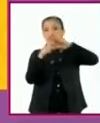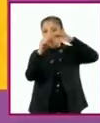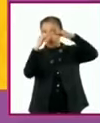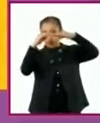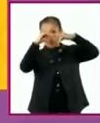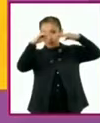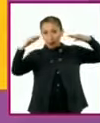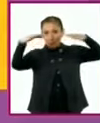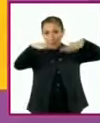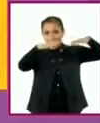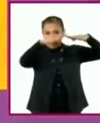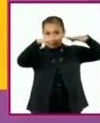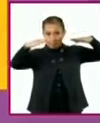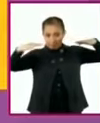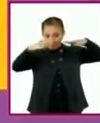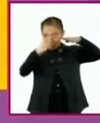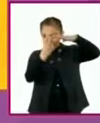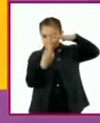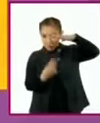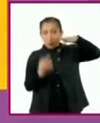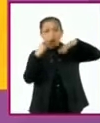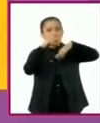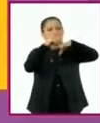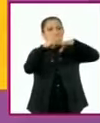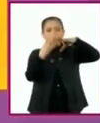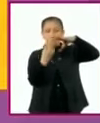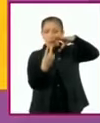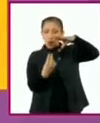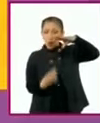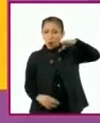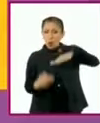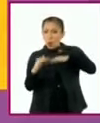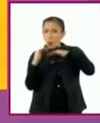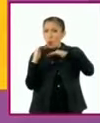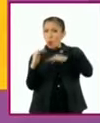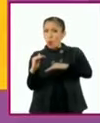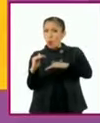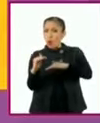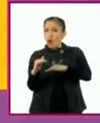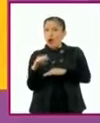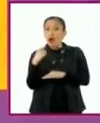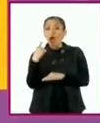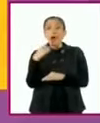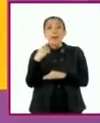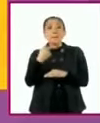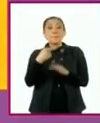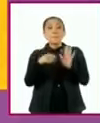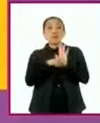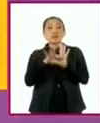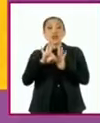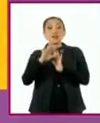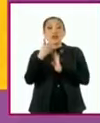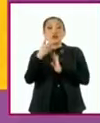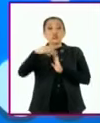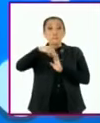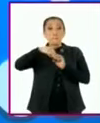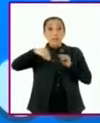negativos. ¿Cuánto tiempo pasó para que Raúl alcanzara una profundidad de menos 42 metros?